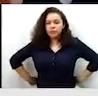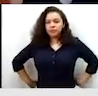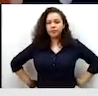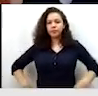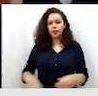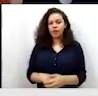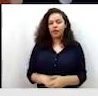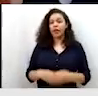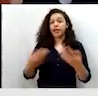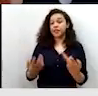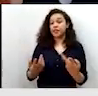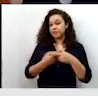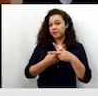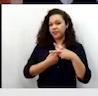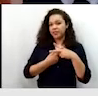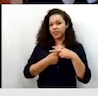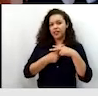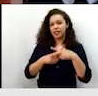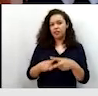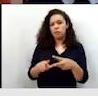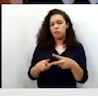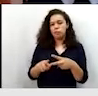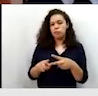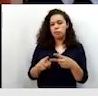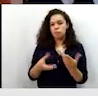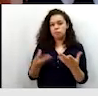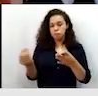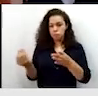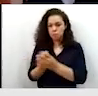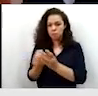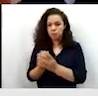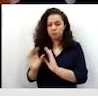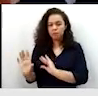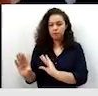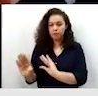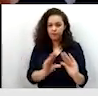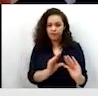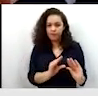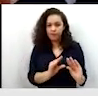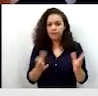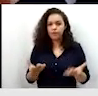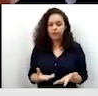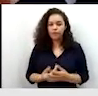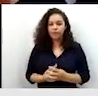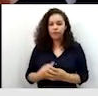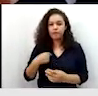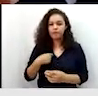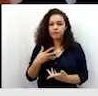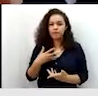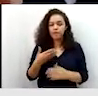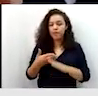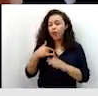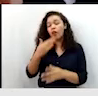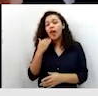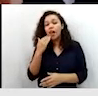Vamos a dar inicio a esta capacitación. Ante todo, quiero mandarles un cordial saludo